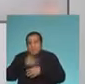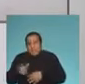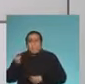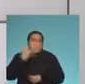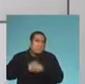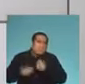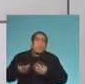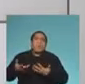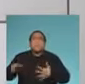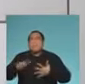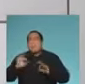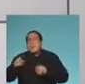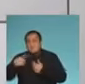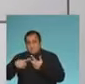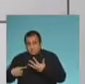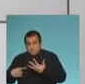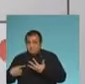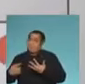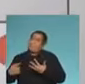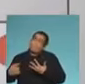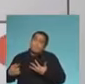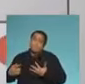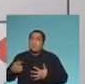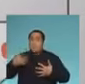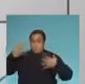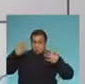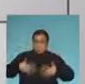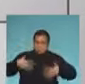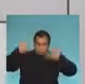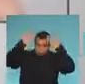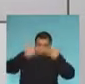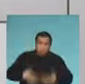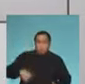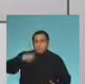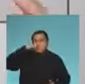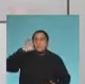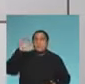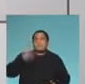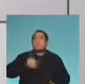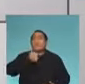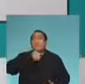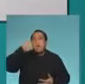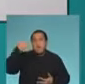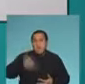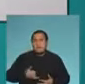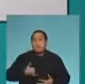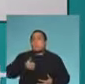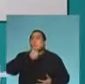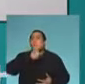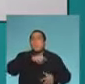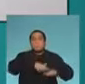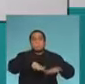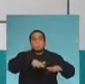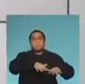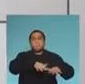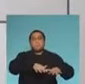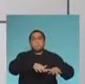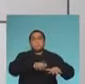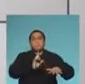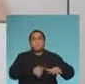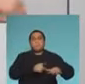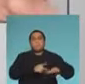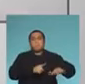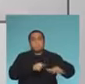corporal. Es decir, nosotros somos 70% agua, Natalia, lo sabes bien. ¿Qué pasa con un agua cuando está estancada? Un agua